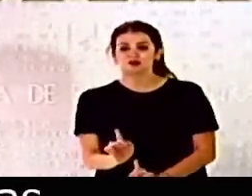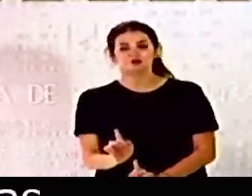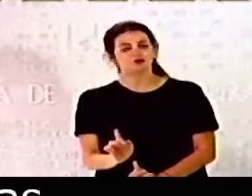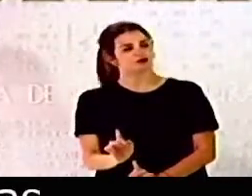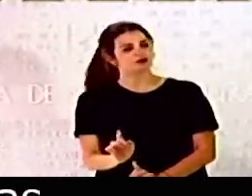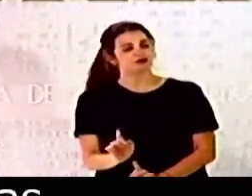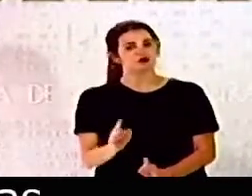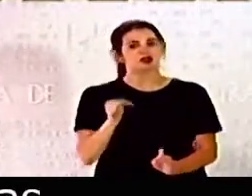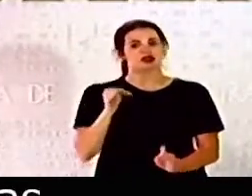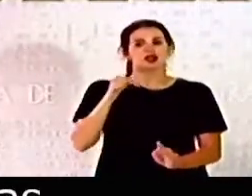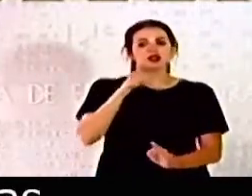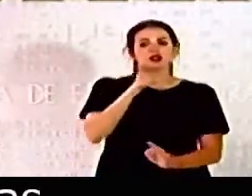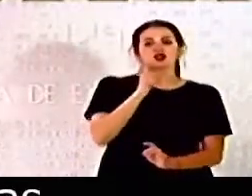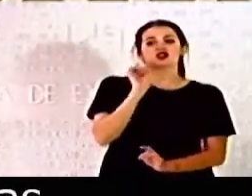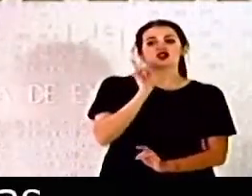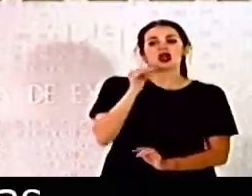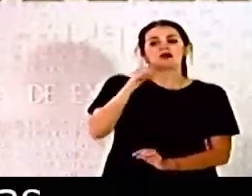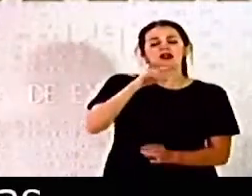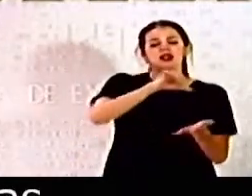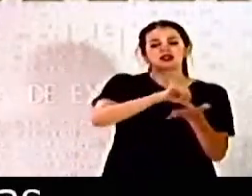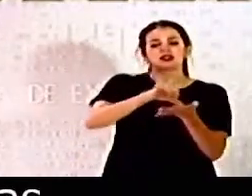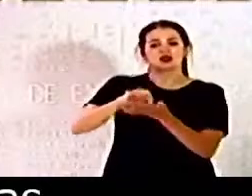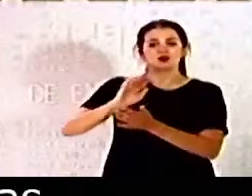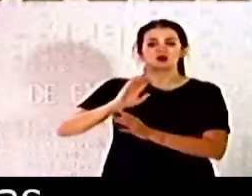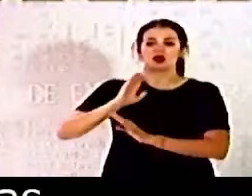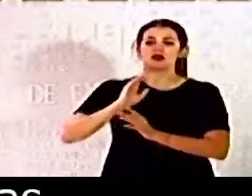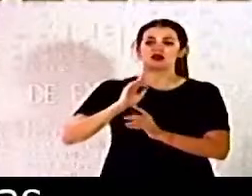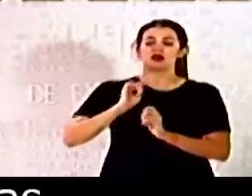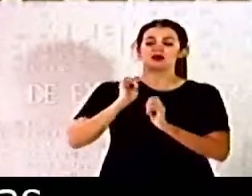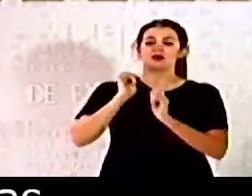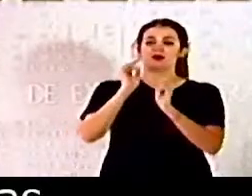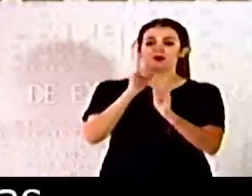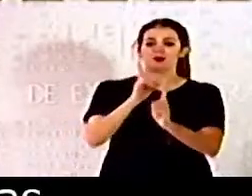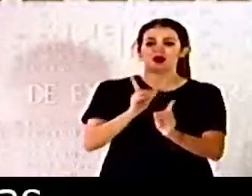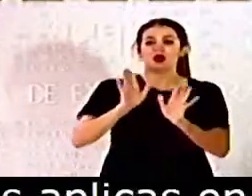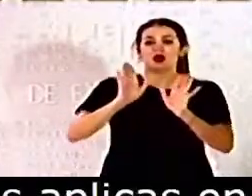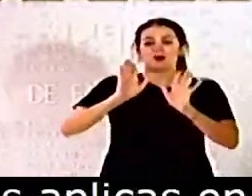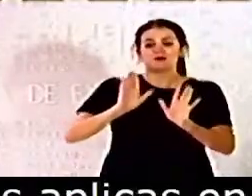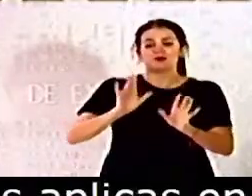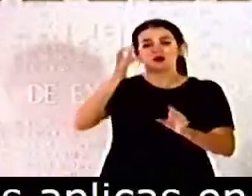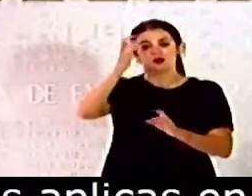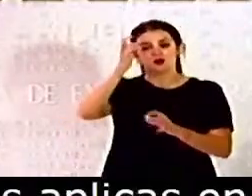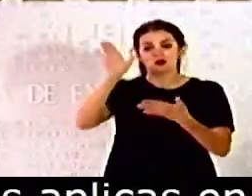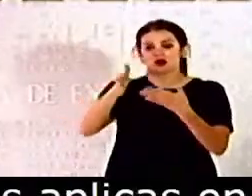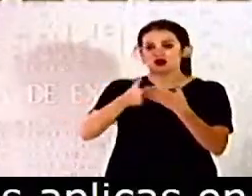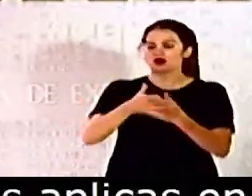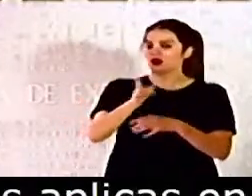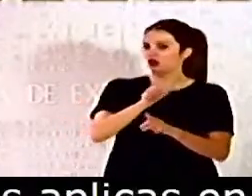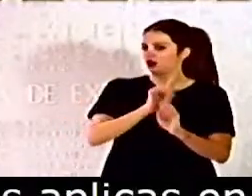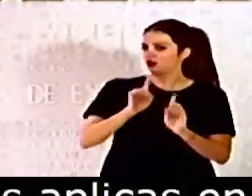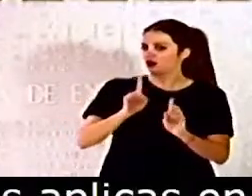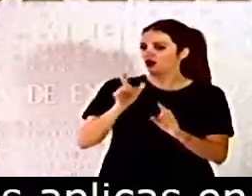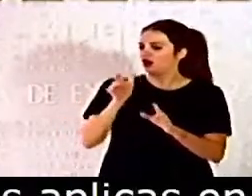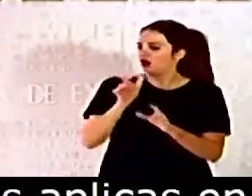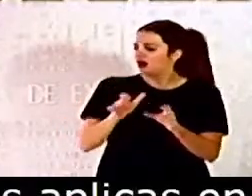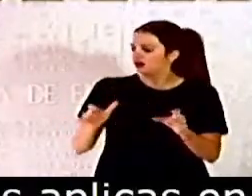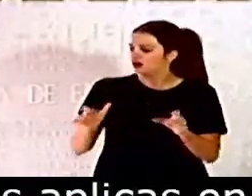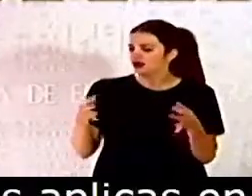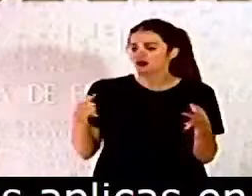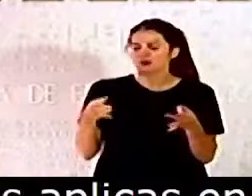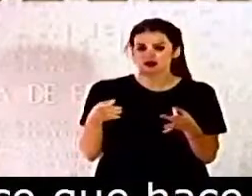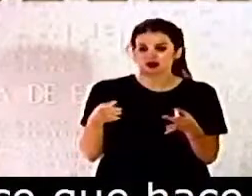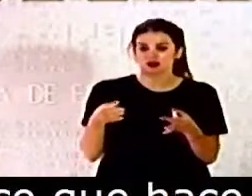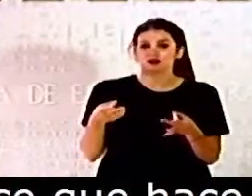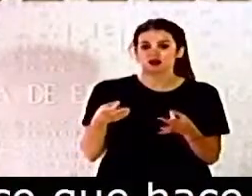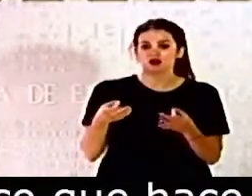solo las aplicas en esa ciudad y no perimetras la ciudad, lo único que hace es que la gente